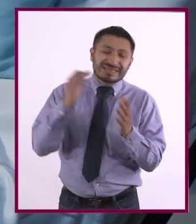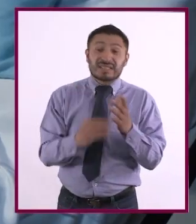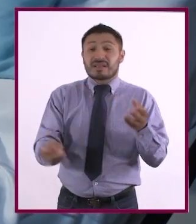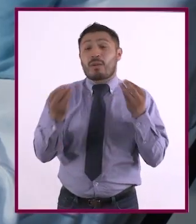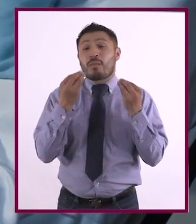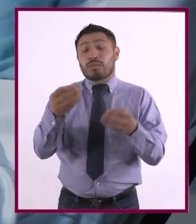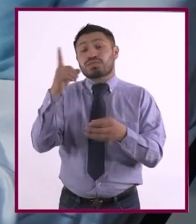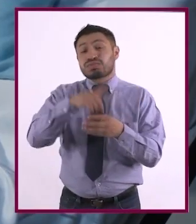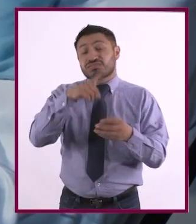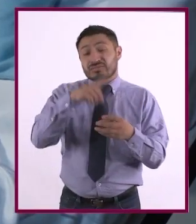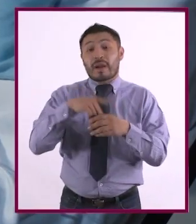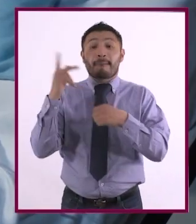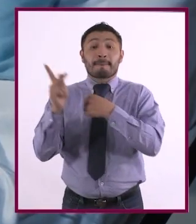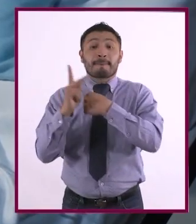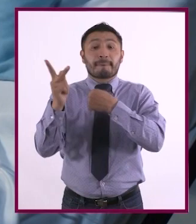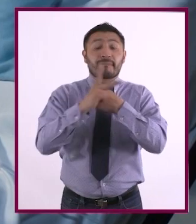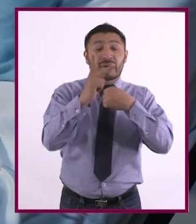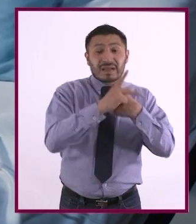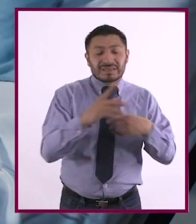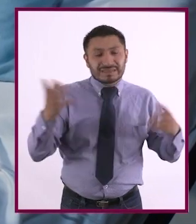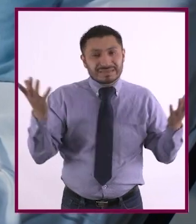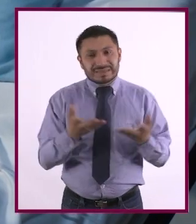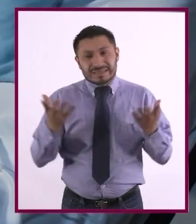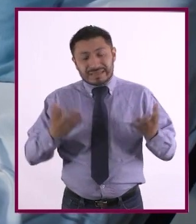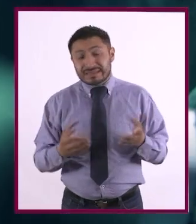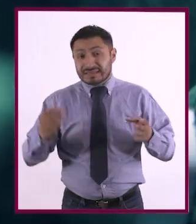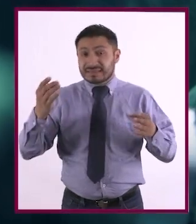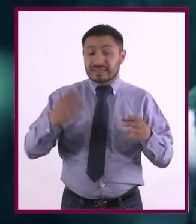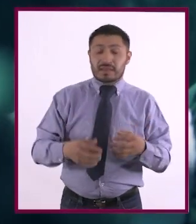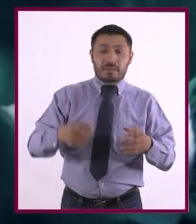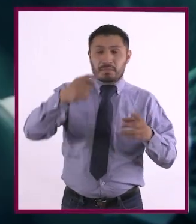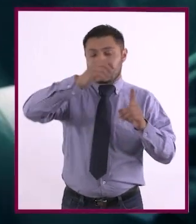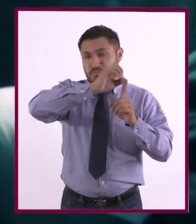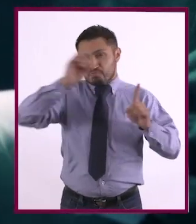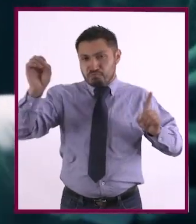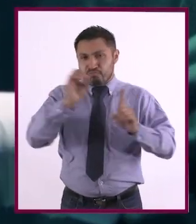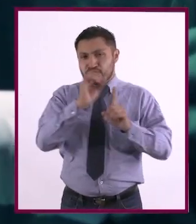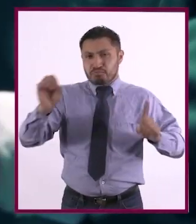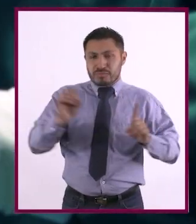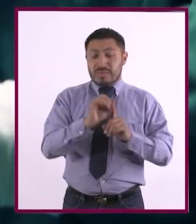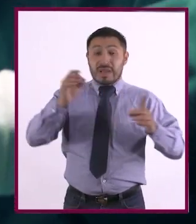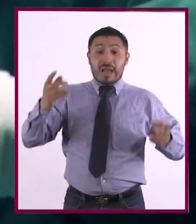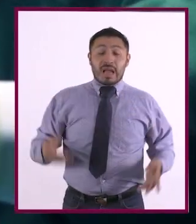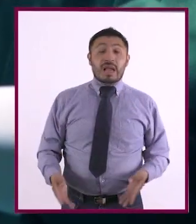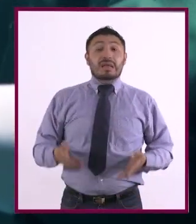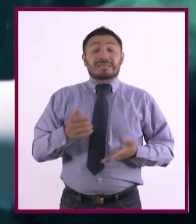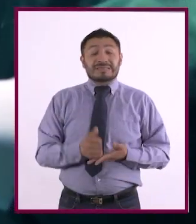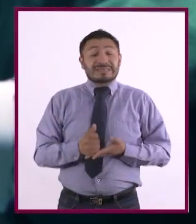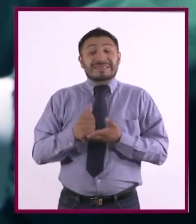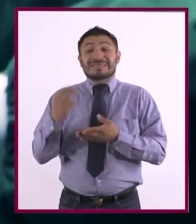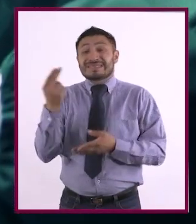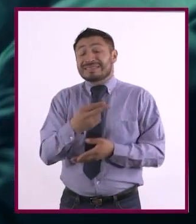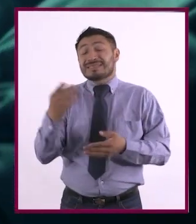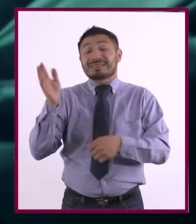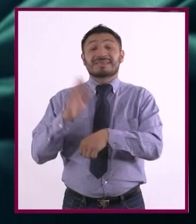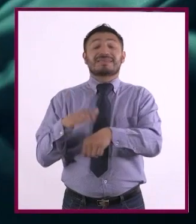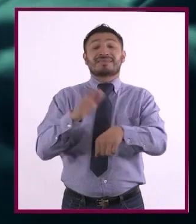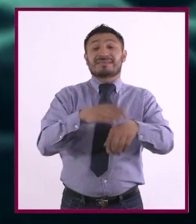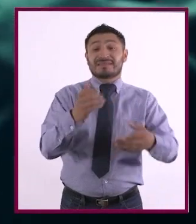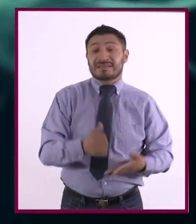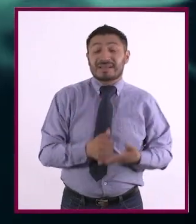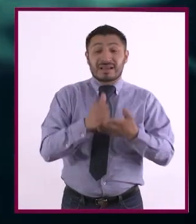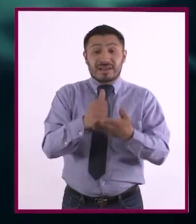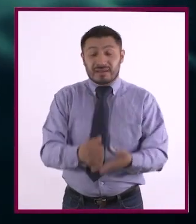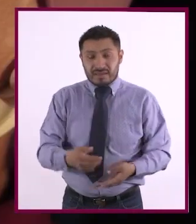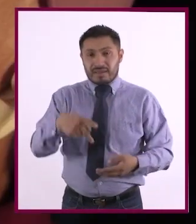a muchos países a elaborar procedimientos y sistemas destinados a aumentar la oferta, sino que también ha estimulado el tráfico comercial